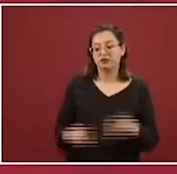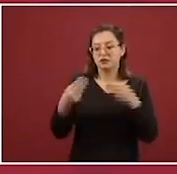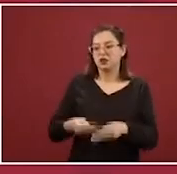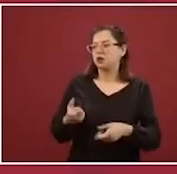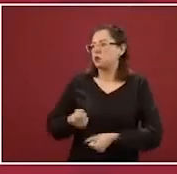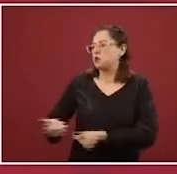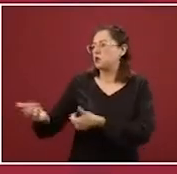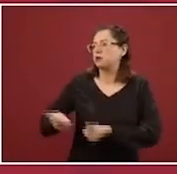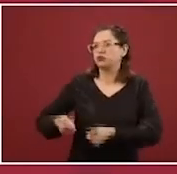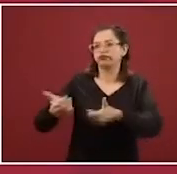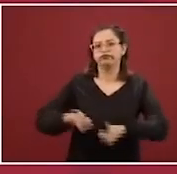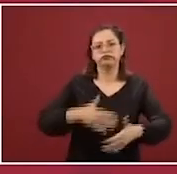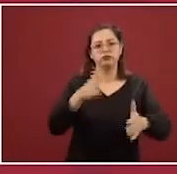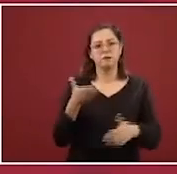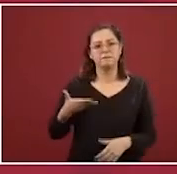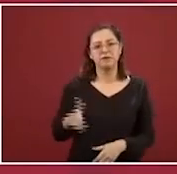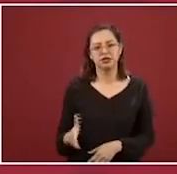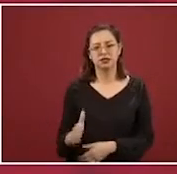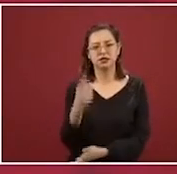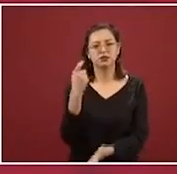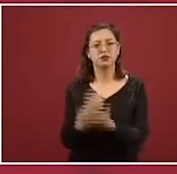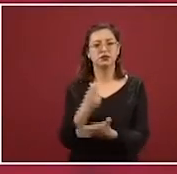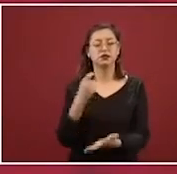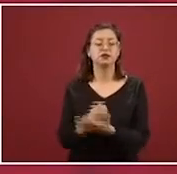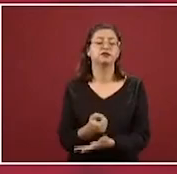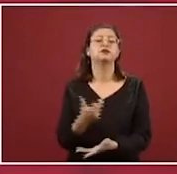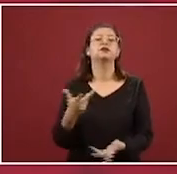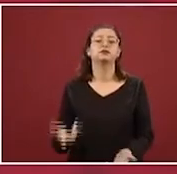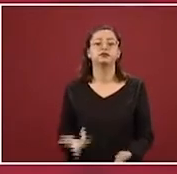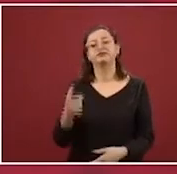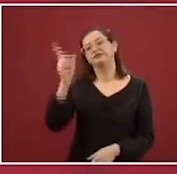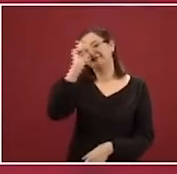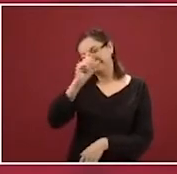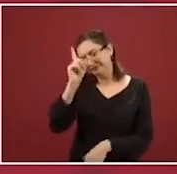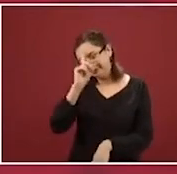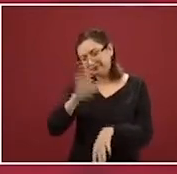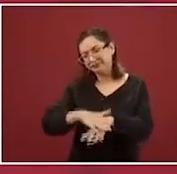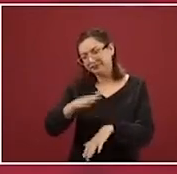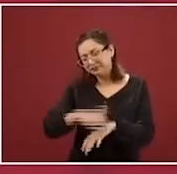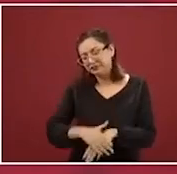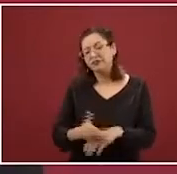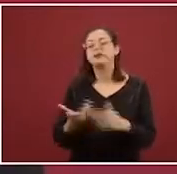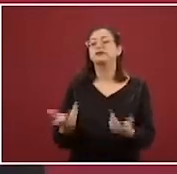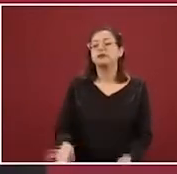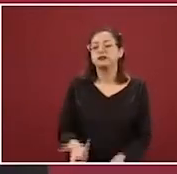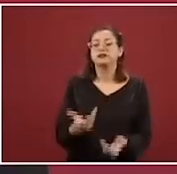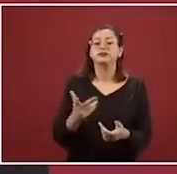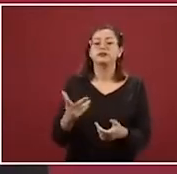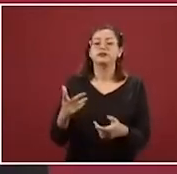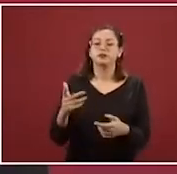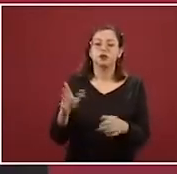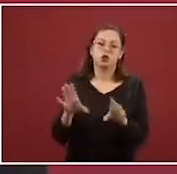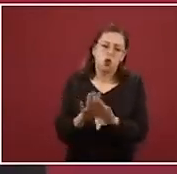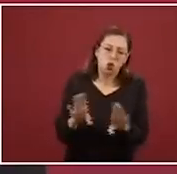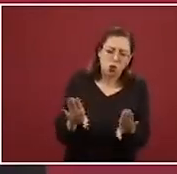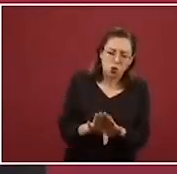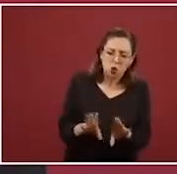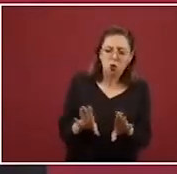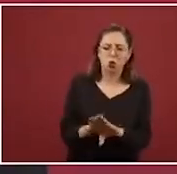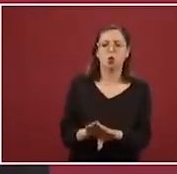principales distribuidores de pescado y marisco. Y estaremos dando consejos a los ciudadanos, a los consumidores, de